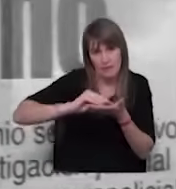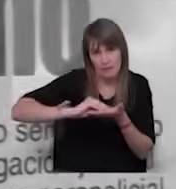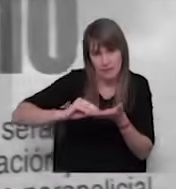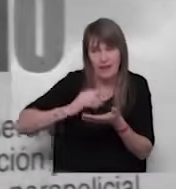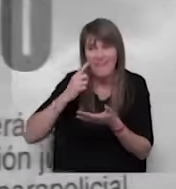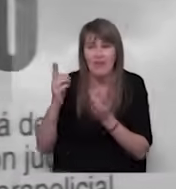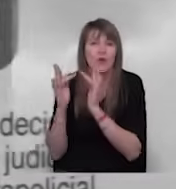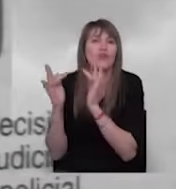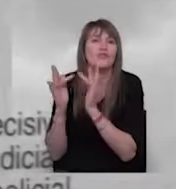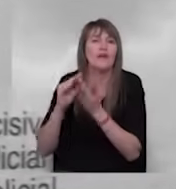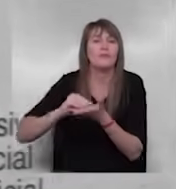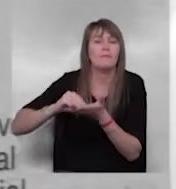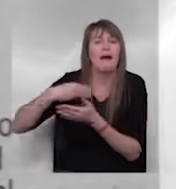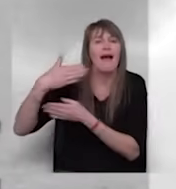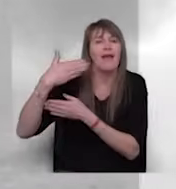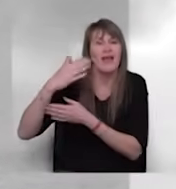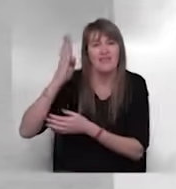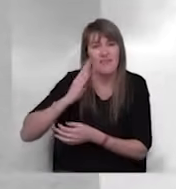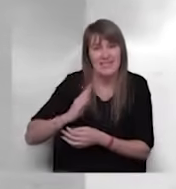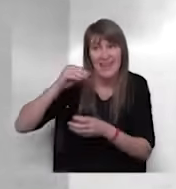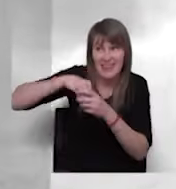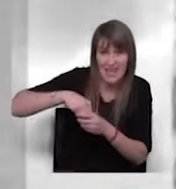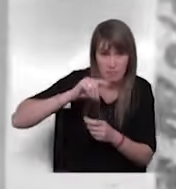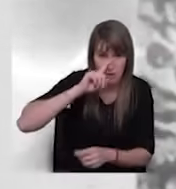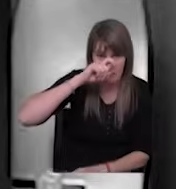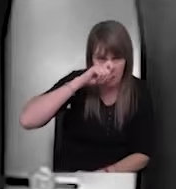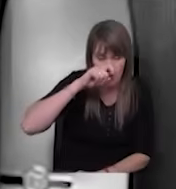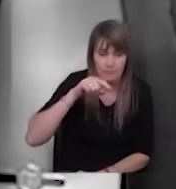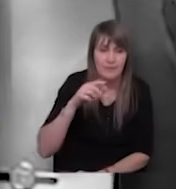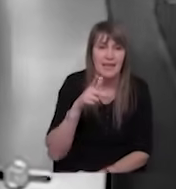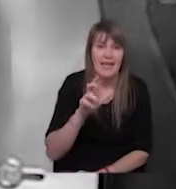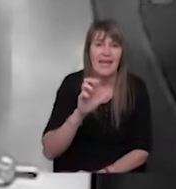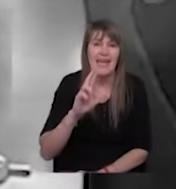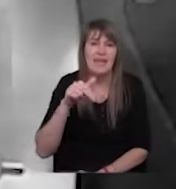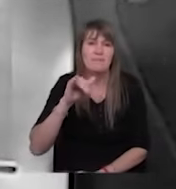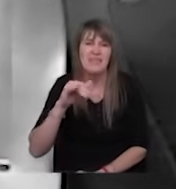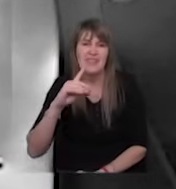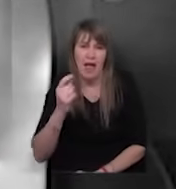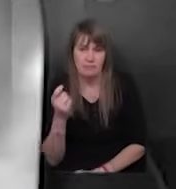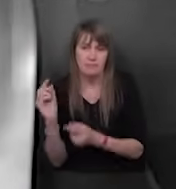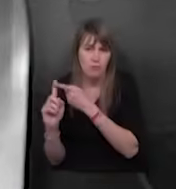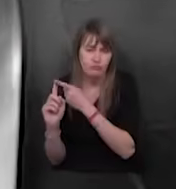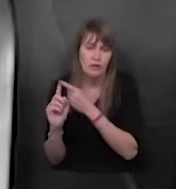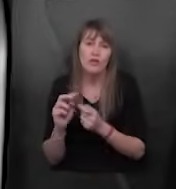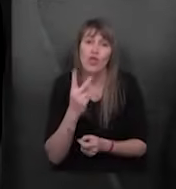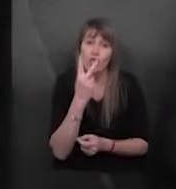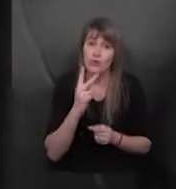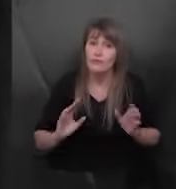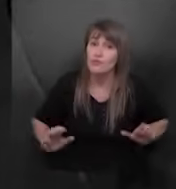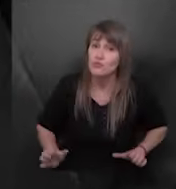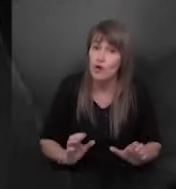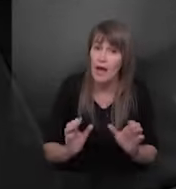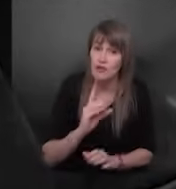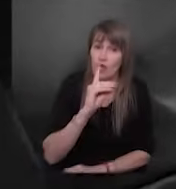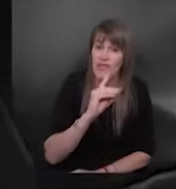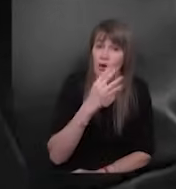de Brasil en Montevideo. Este hecho fue comentado por el propio Campos Hermida. Como resultado de sus contactos, por lo menos 2 funcionarios del D4